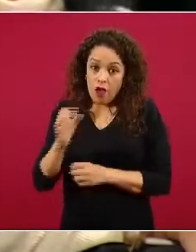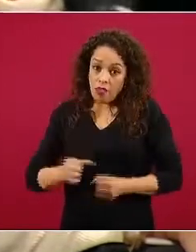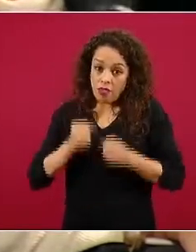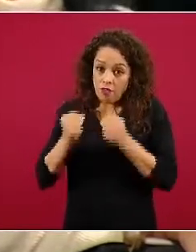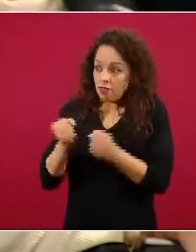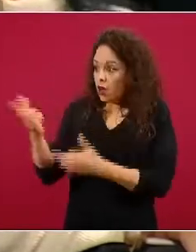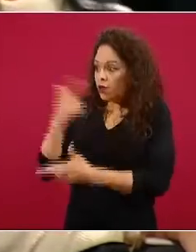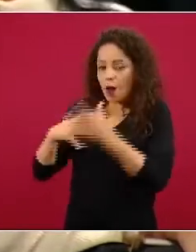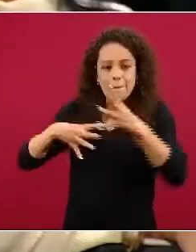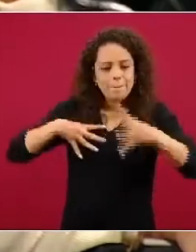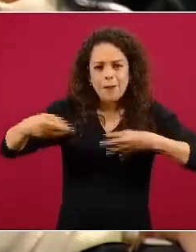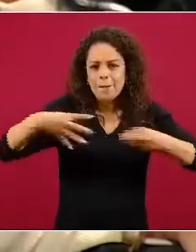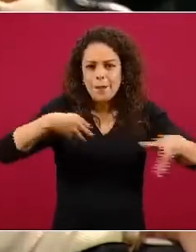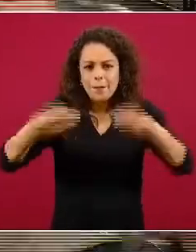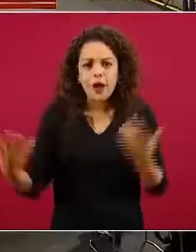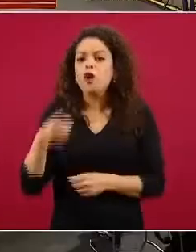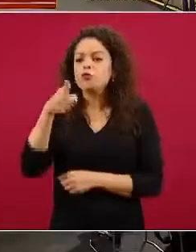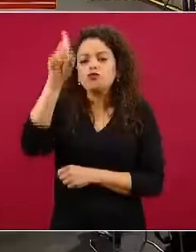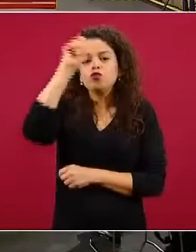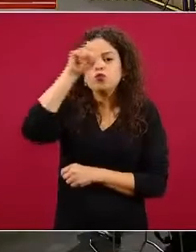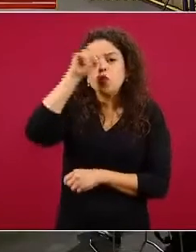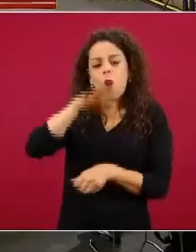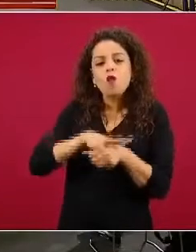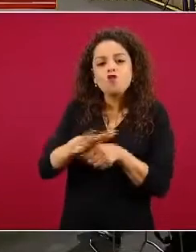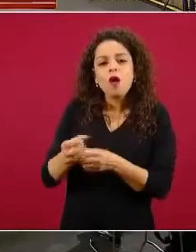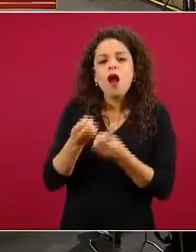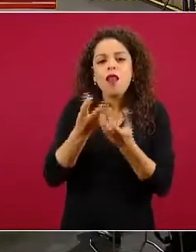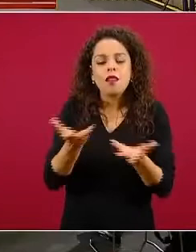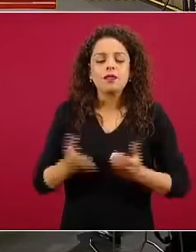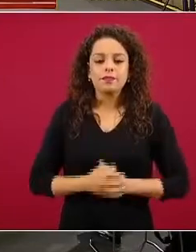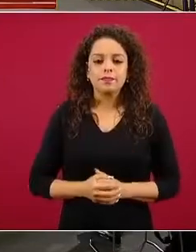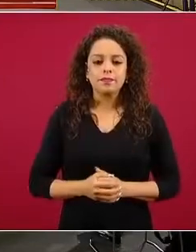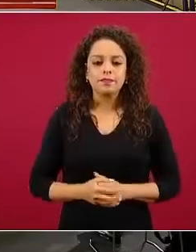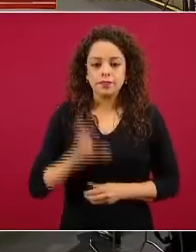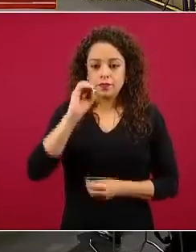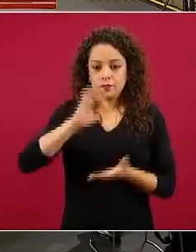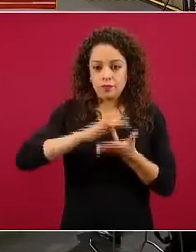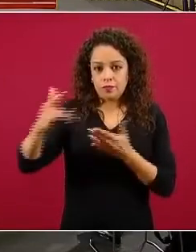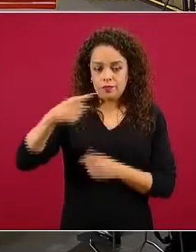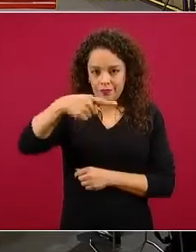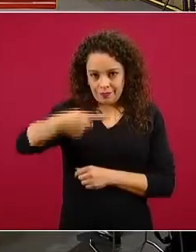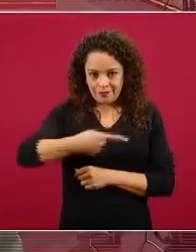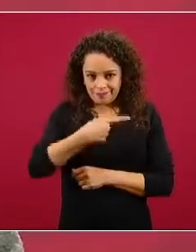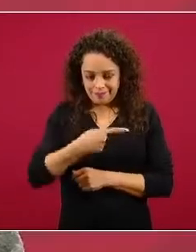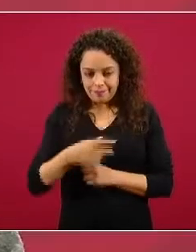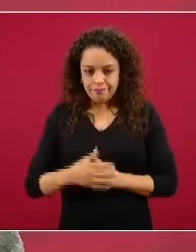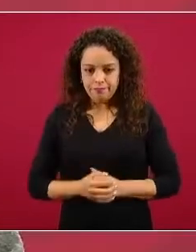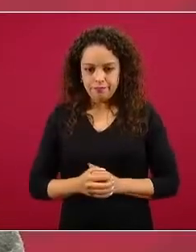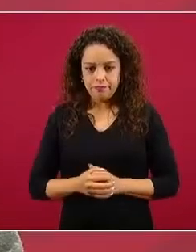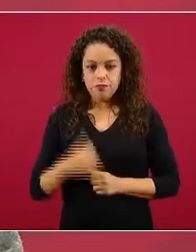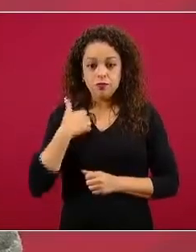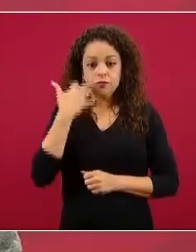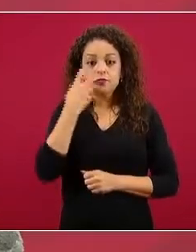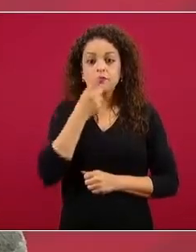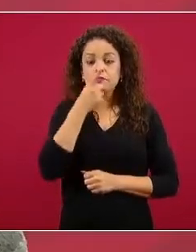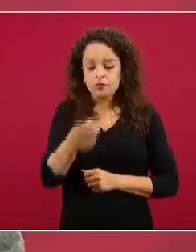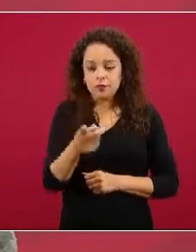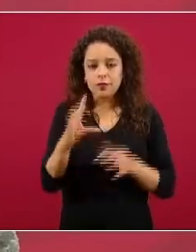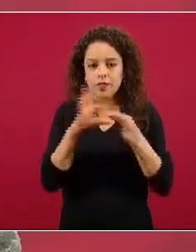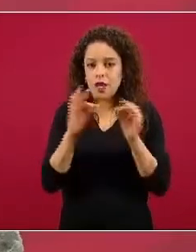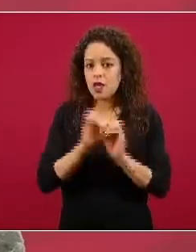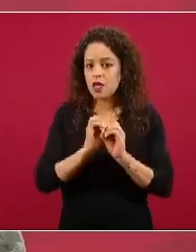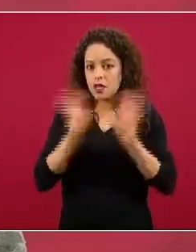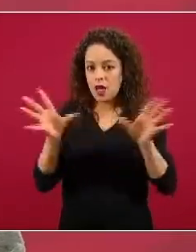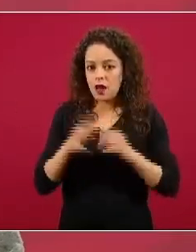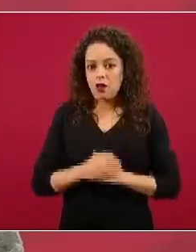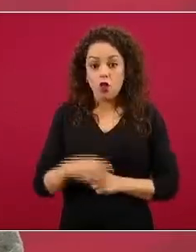contagios. ¿Qué recomendaría? Gracias, Carlos, por la pregunta. Solo para que no se quede un elemento suelto, en ningún